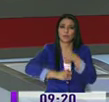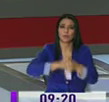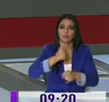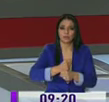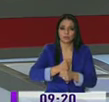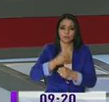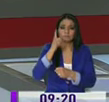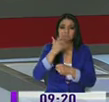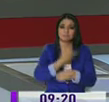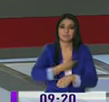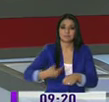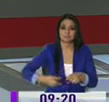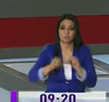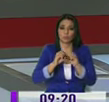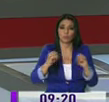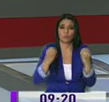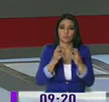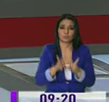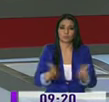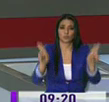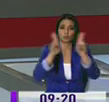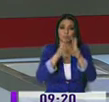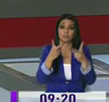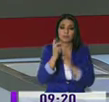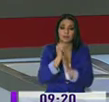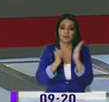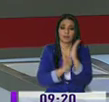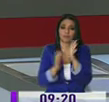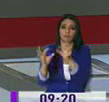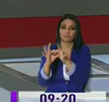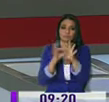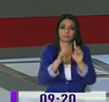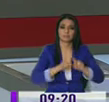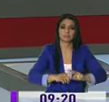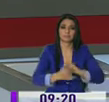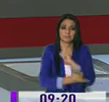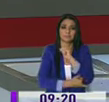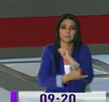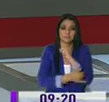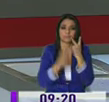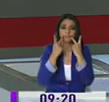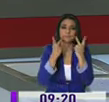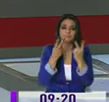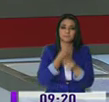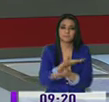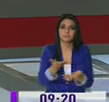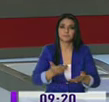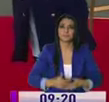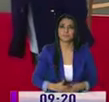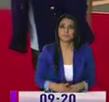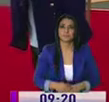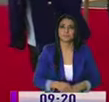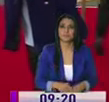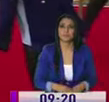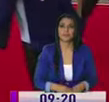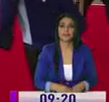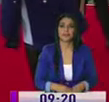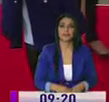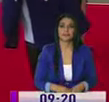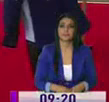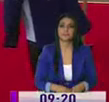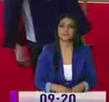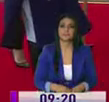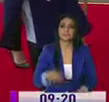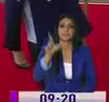naciones unidas y además cumplirá una apretada agenda de reuniones bilaterales con otros países digamos de informe cerca de las 3 de la tarde